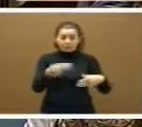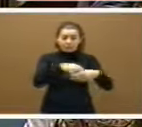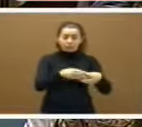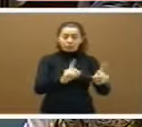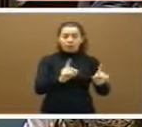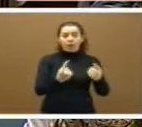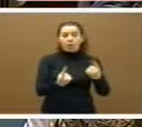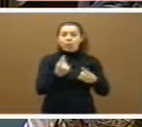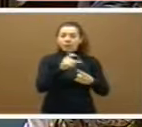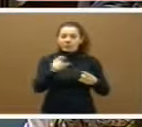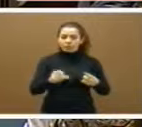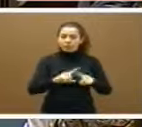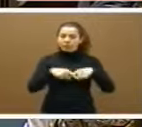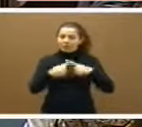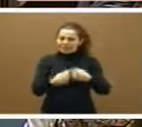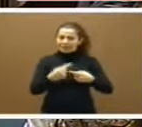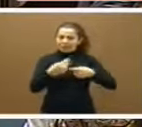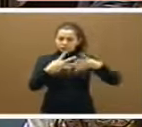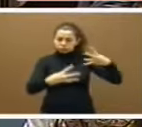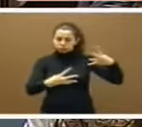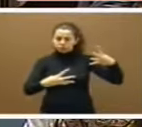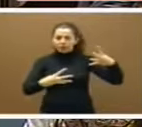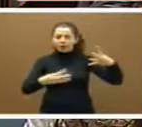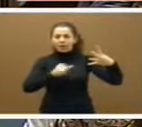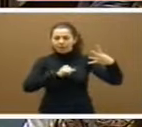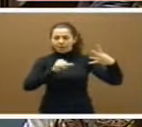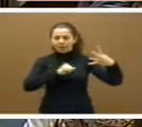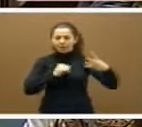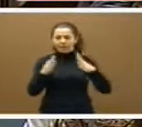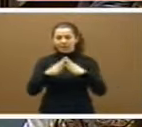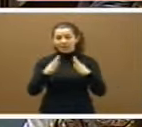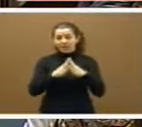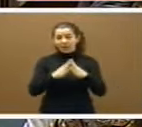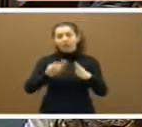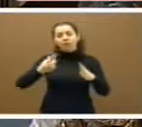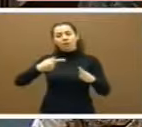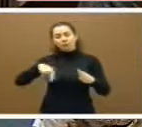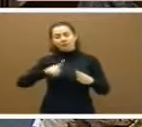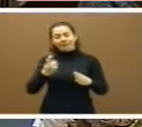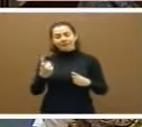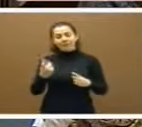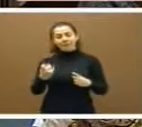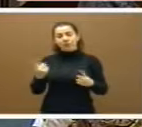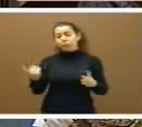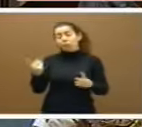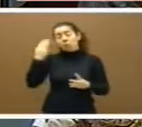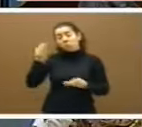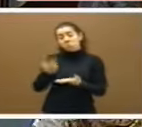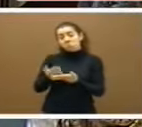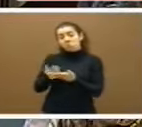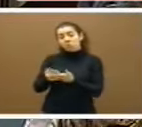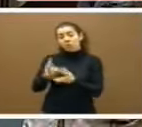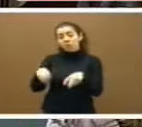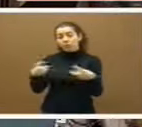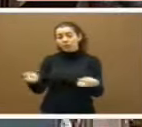de espera de familias que sí las necesita. Por eso, yo le pido que retire su enmienda, puesto que ya tiene cobertura legal o lo que pretende. Muchas